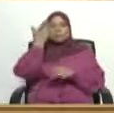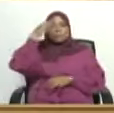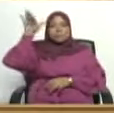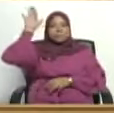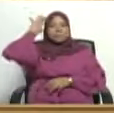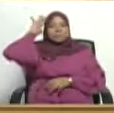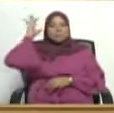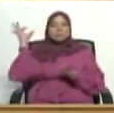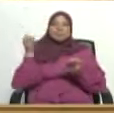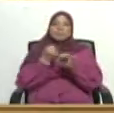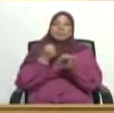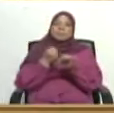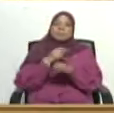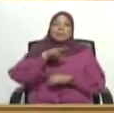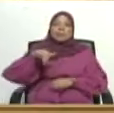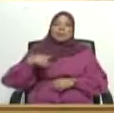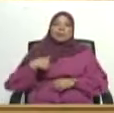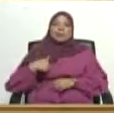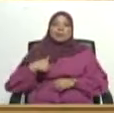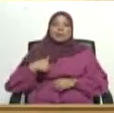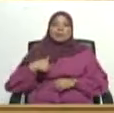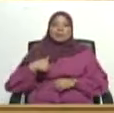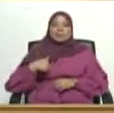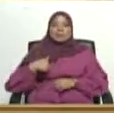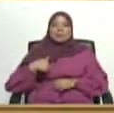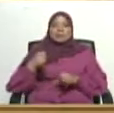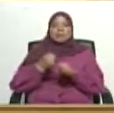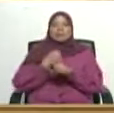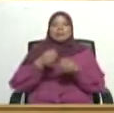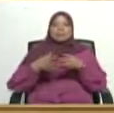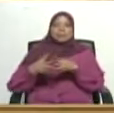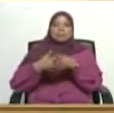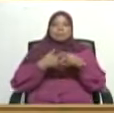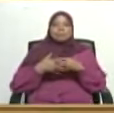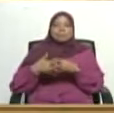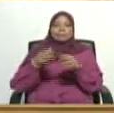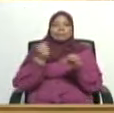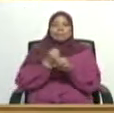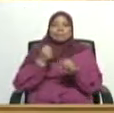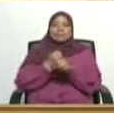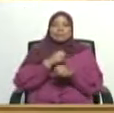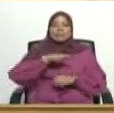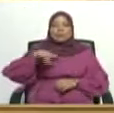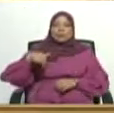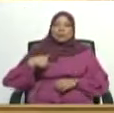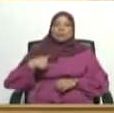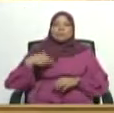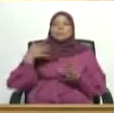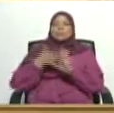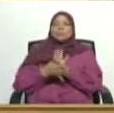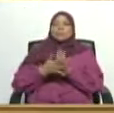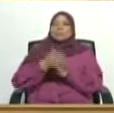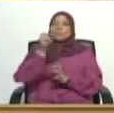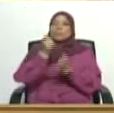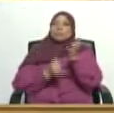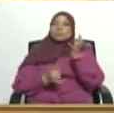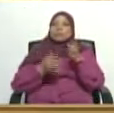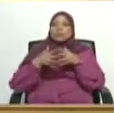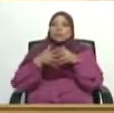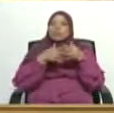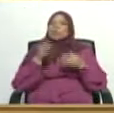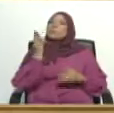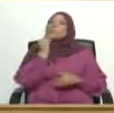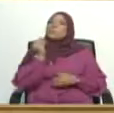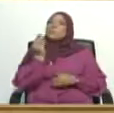dicen, no, es que se trajeron, no, es que vinimos a esta tierra, en el concepto último del sionismo más